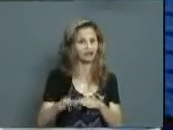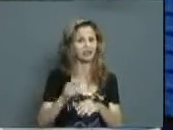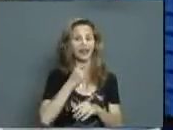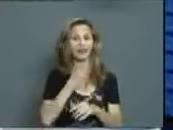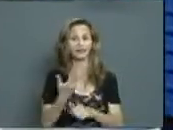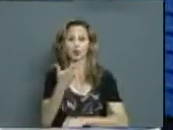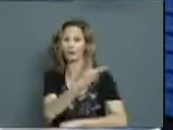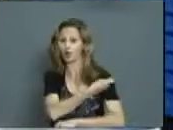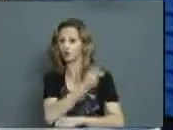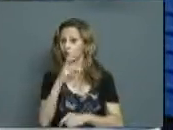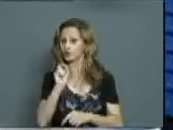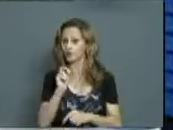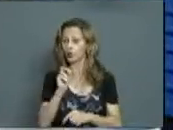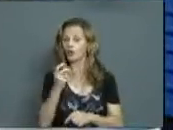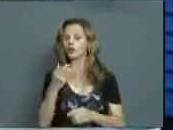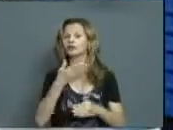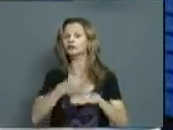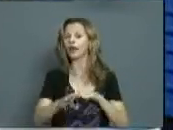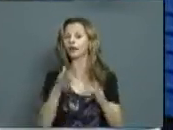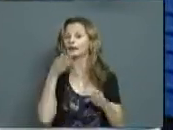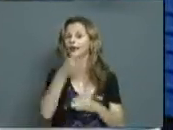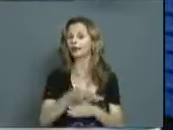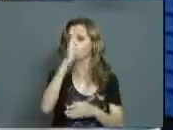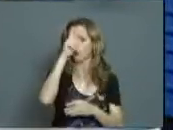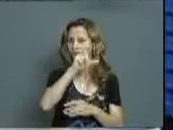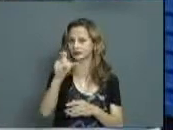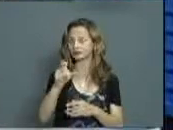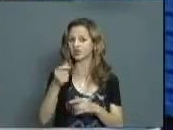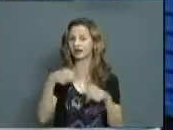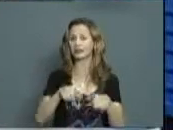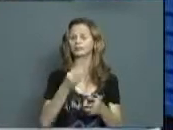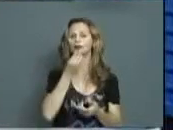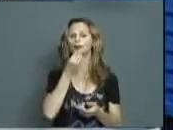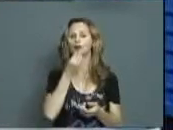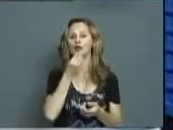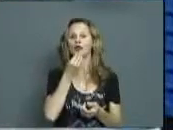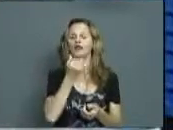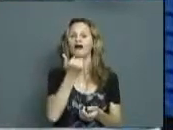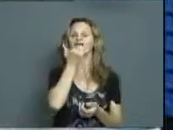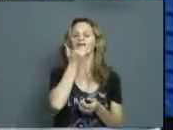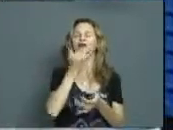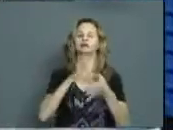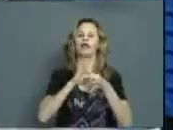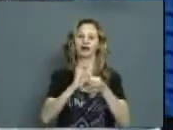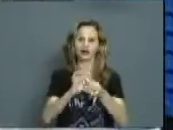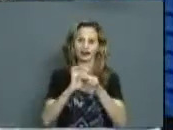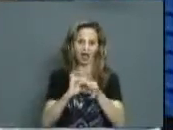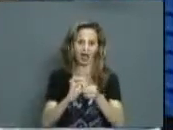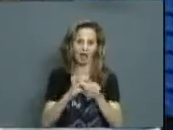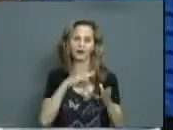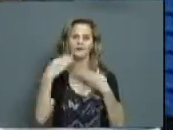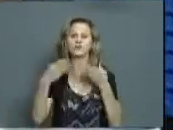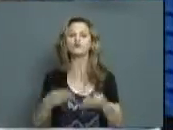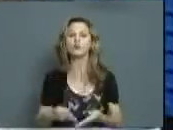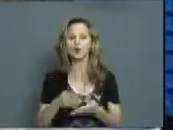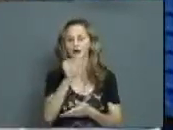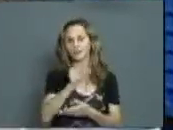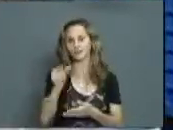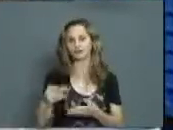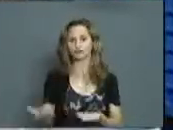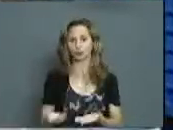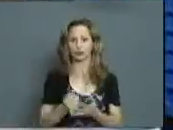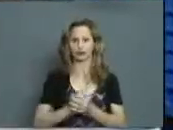vacunarse, el llegar tarde al sistema de salud es lo que provoca que las personas puedan tener formas graves, incluso formas letales de la